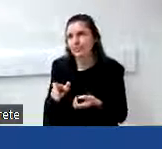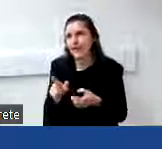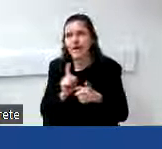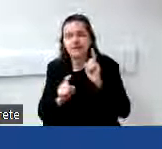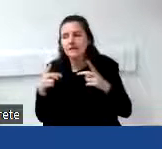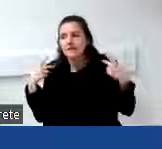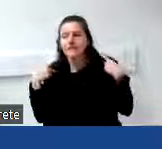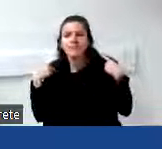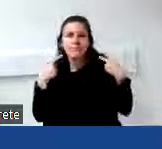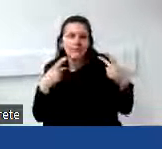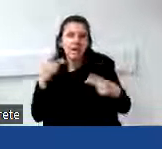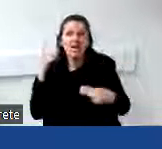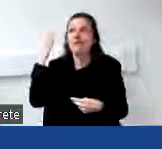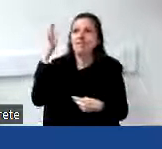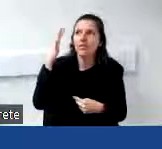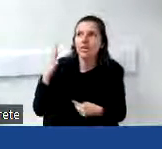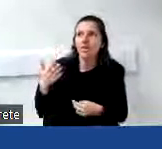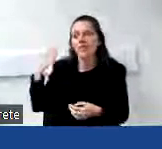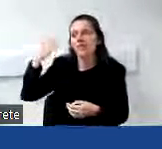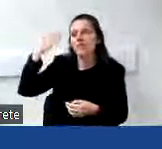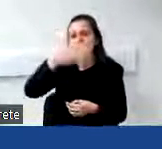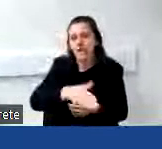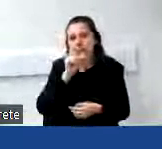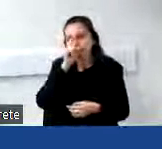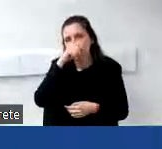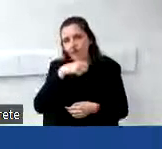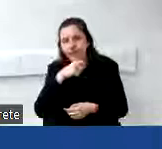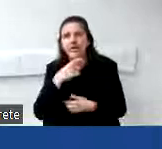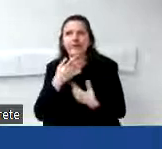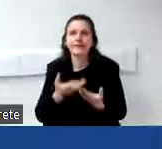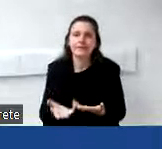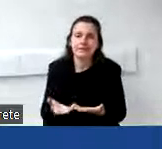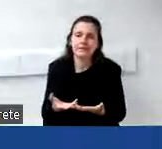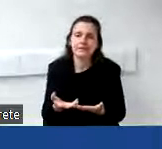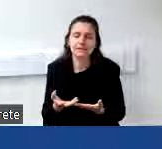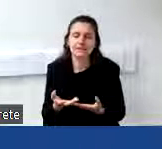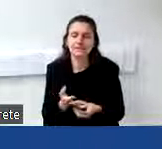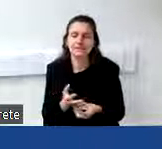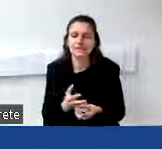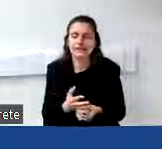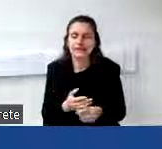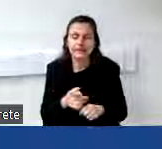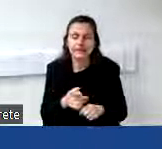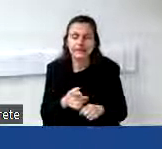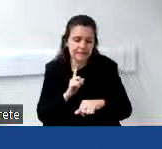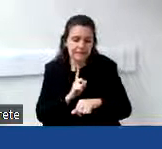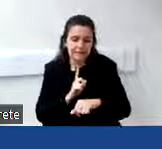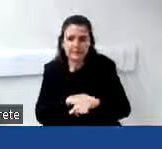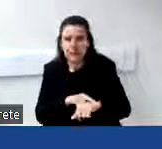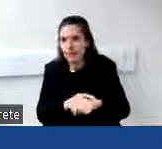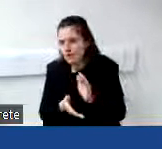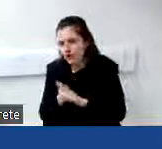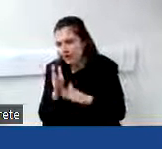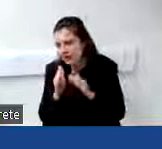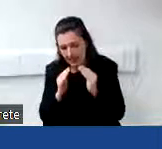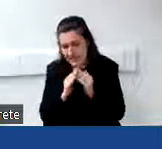departamento, también poder pensar, bueno, si la persona, no sé, va a salir a X hora y llega